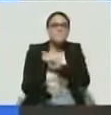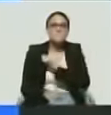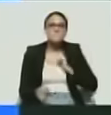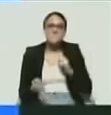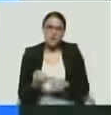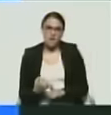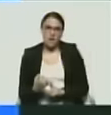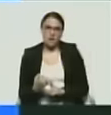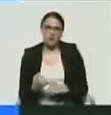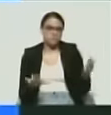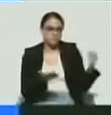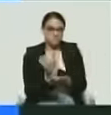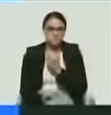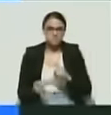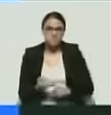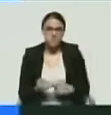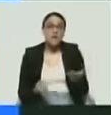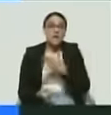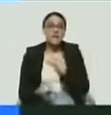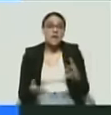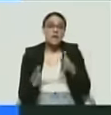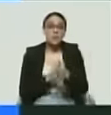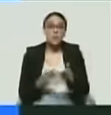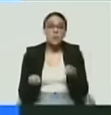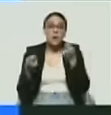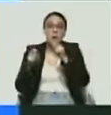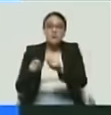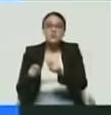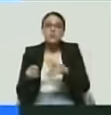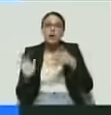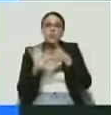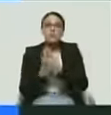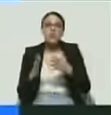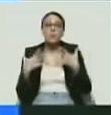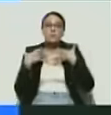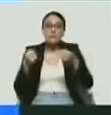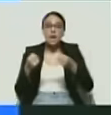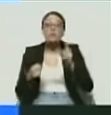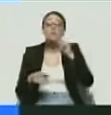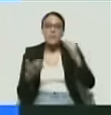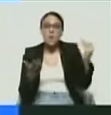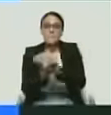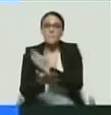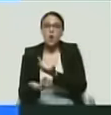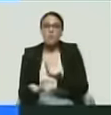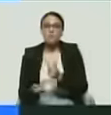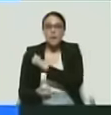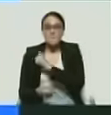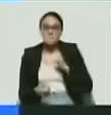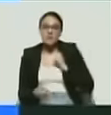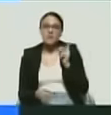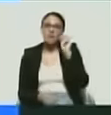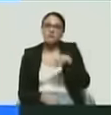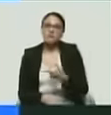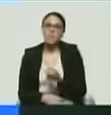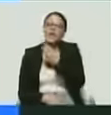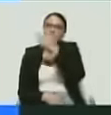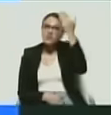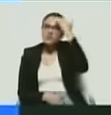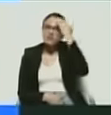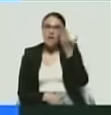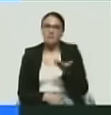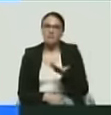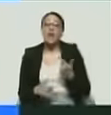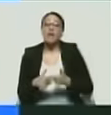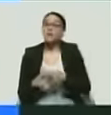supuesto negado de que llegan al poder de Venezuela, y no va a ocurrir. Ellos ya lo saben. Quien canta fraude anticipado es porque